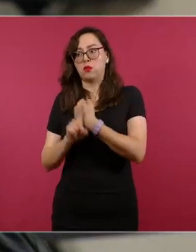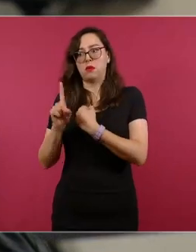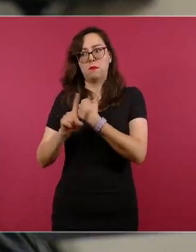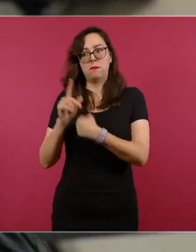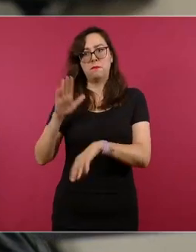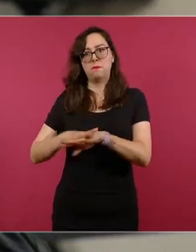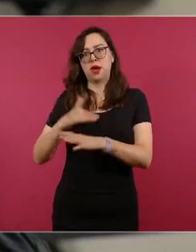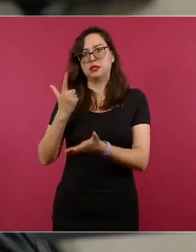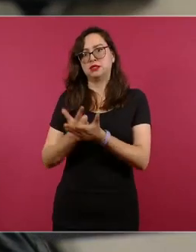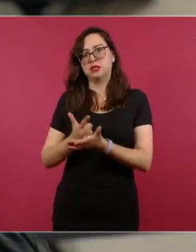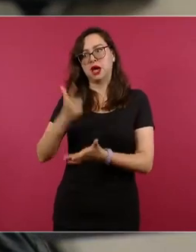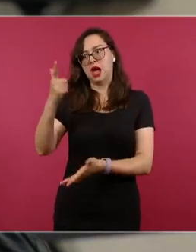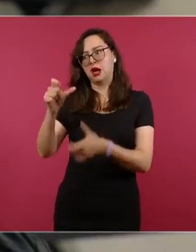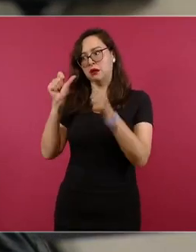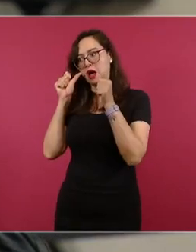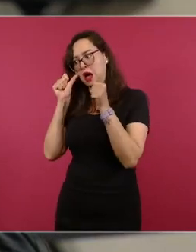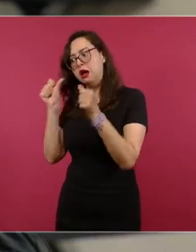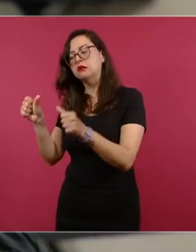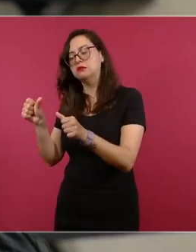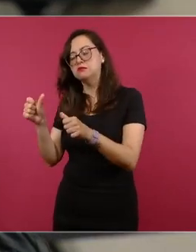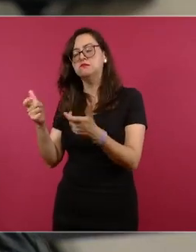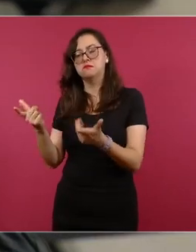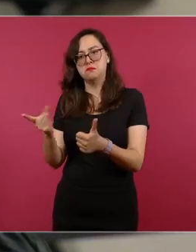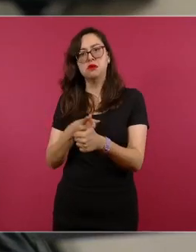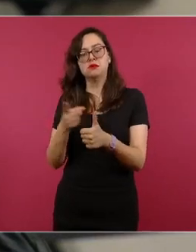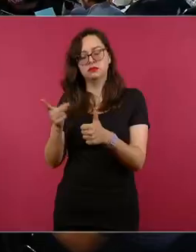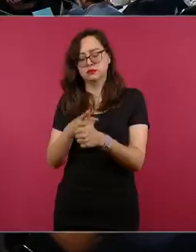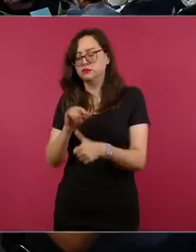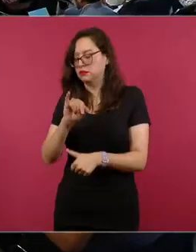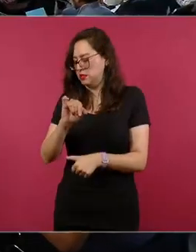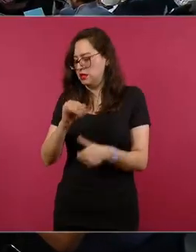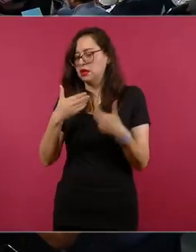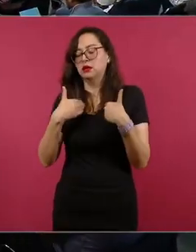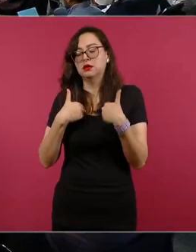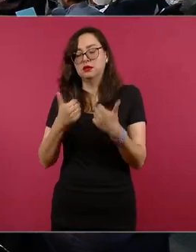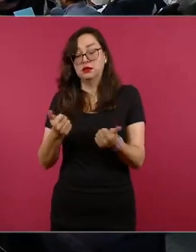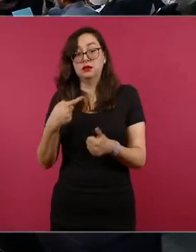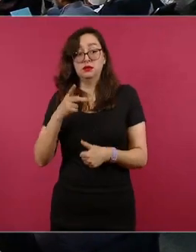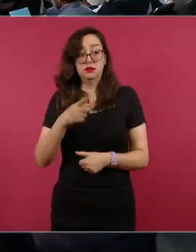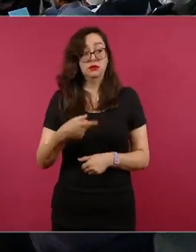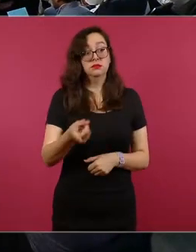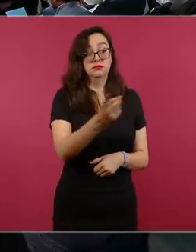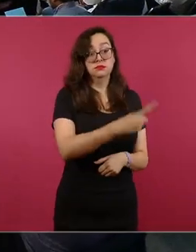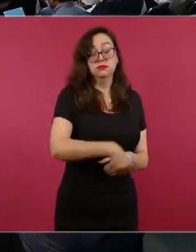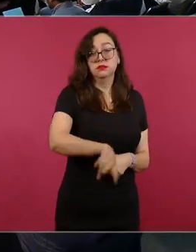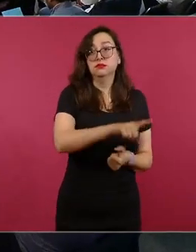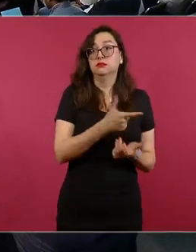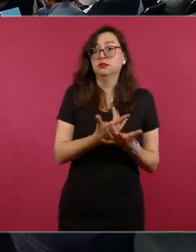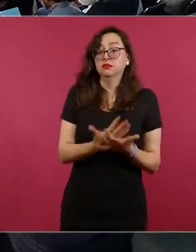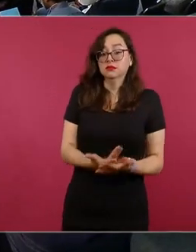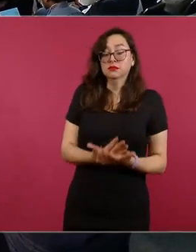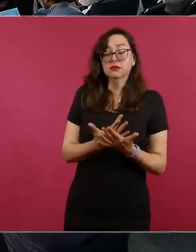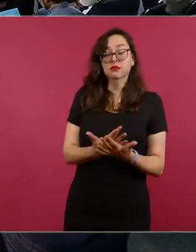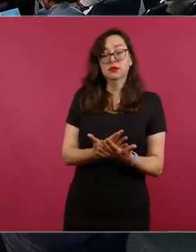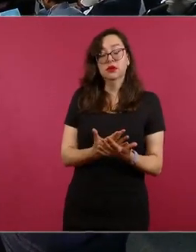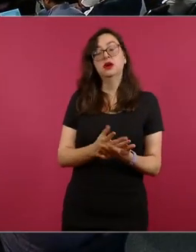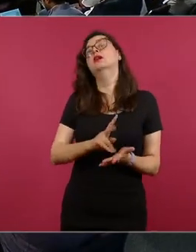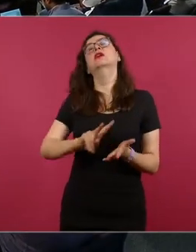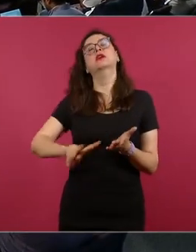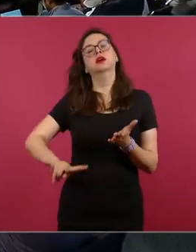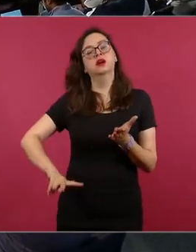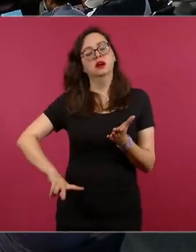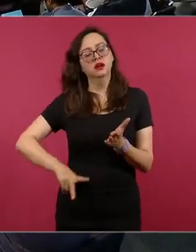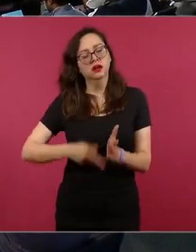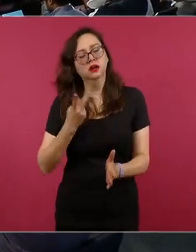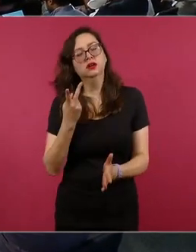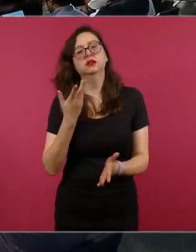es crucial que las palabras se traduzcan en acciones tangibles. Traigo nuevamente y con todo respeto tres denuncias que